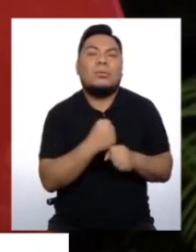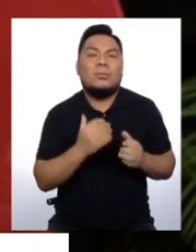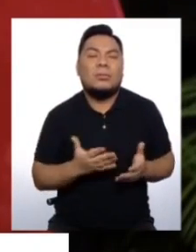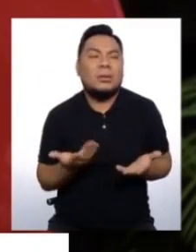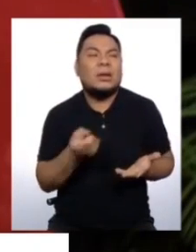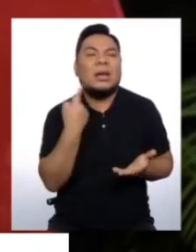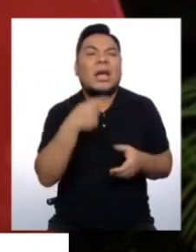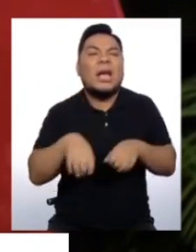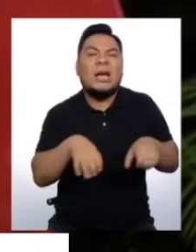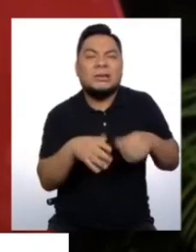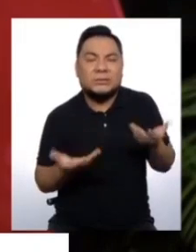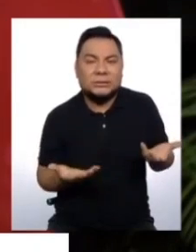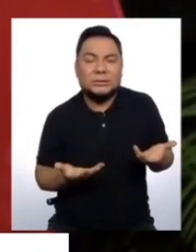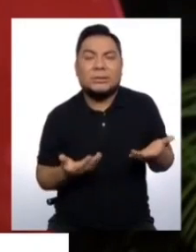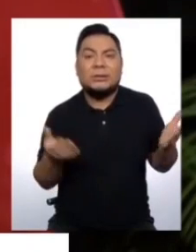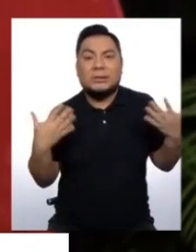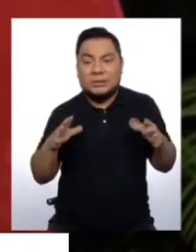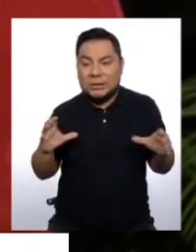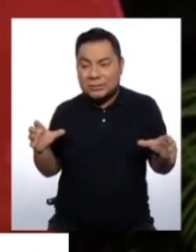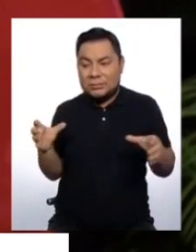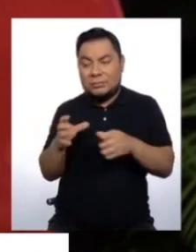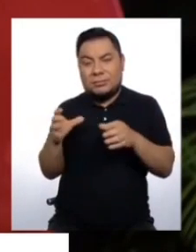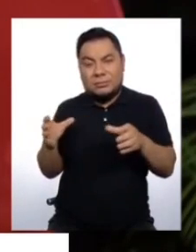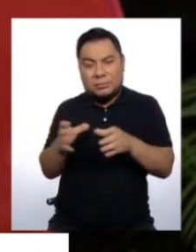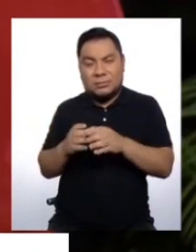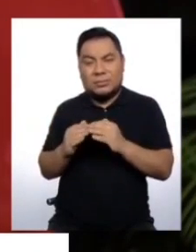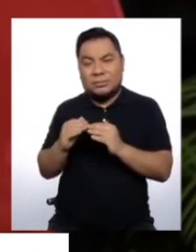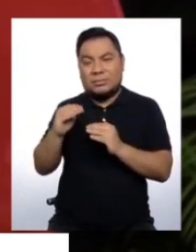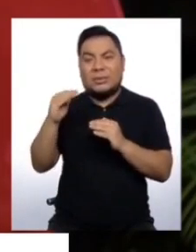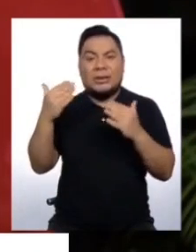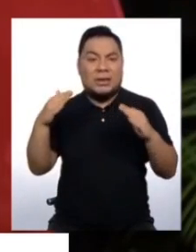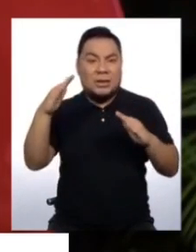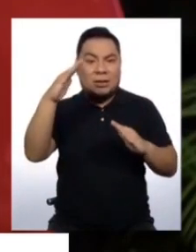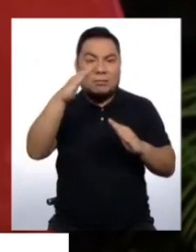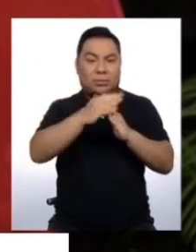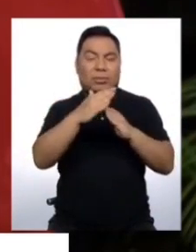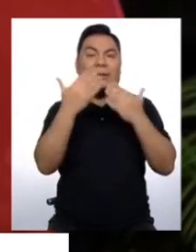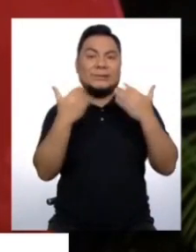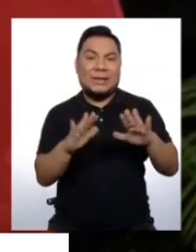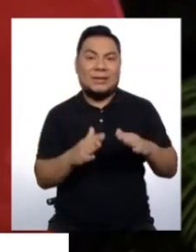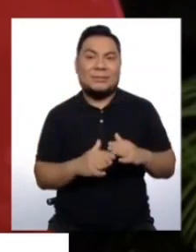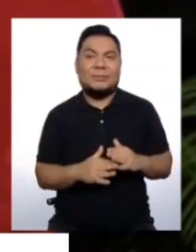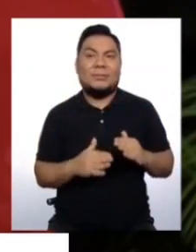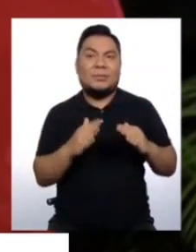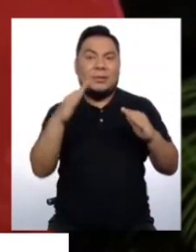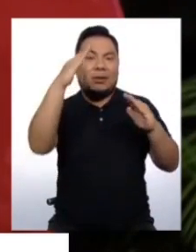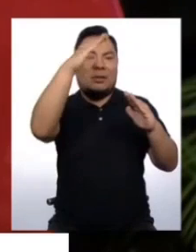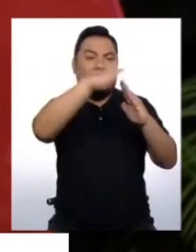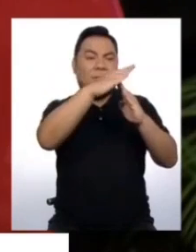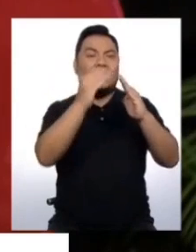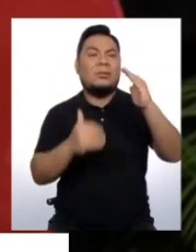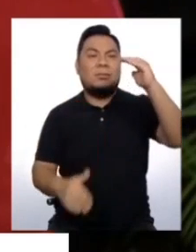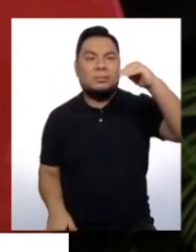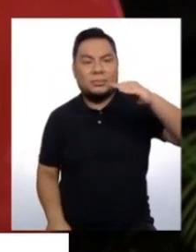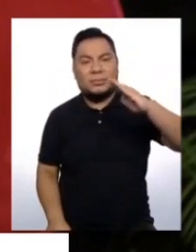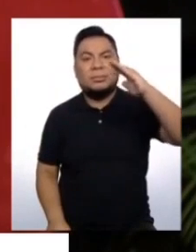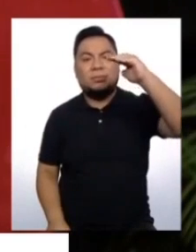peruanos? Ya se contuvo el crecimiento incesante, ¿no? Ahora está en equilibrio los